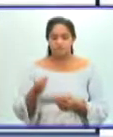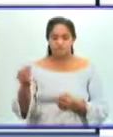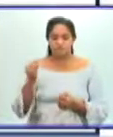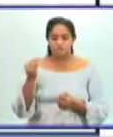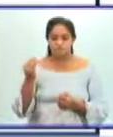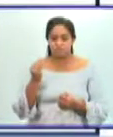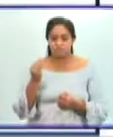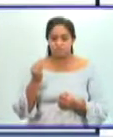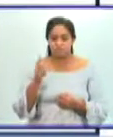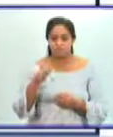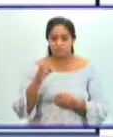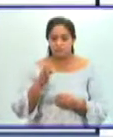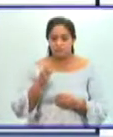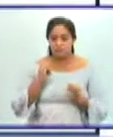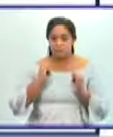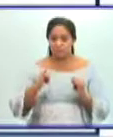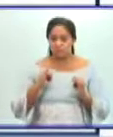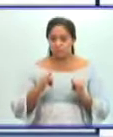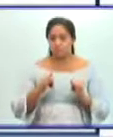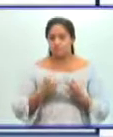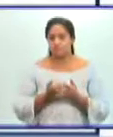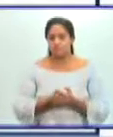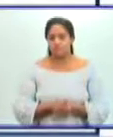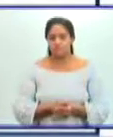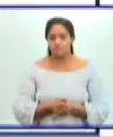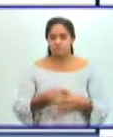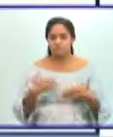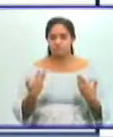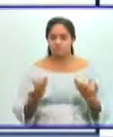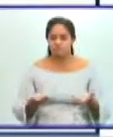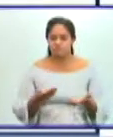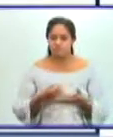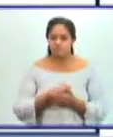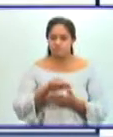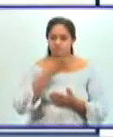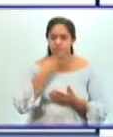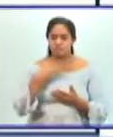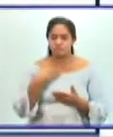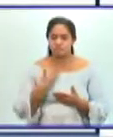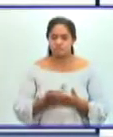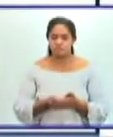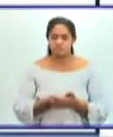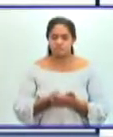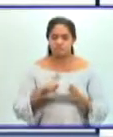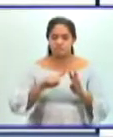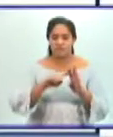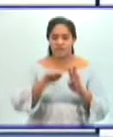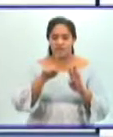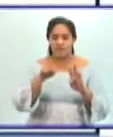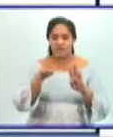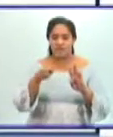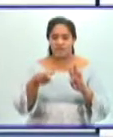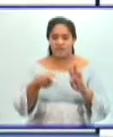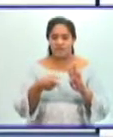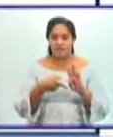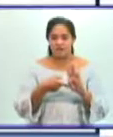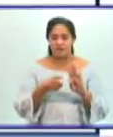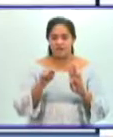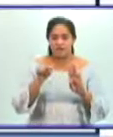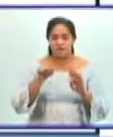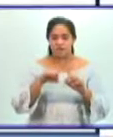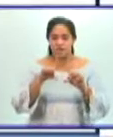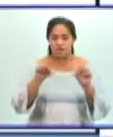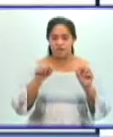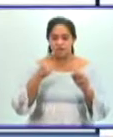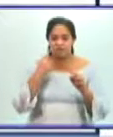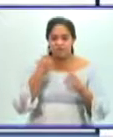a las circunferencias, entonces, ¿cómo es el radio de esta circunferencia respecto